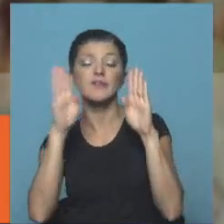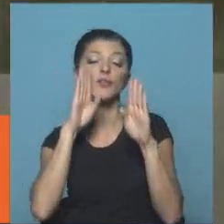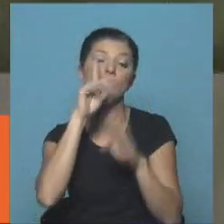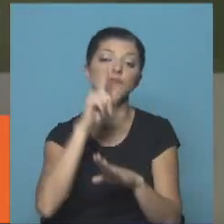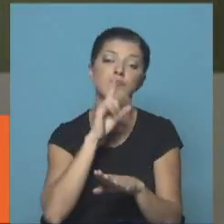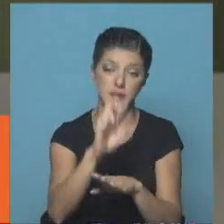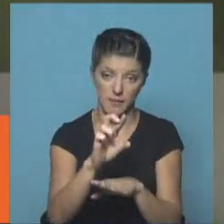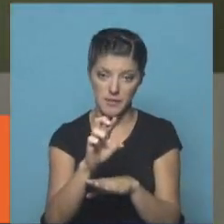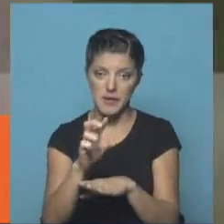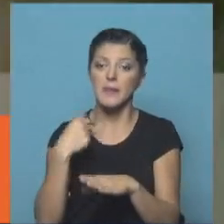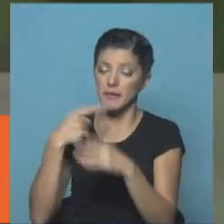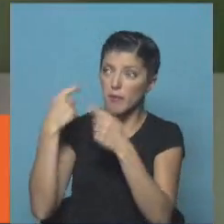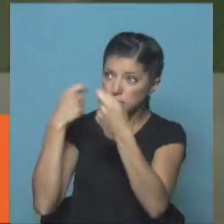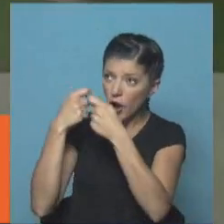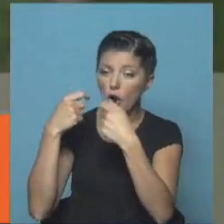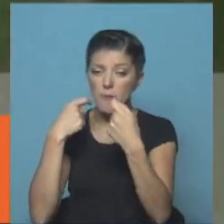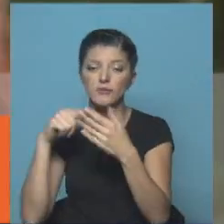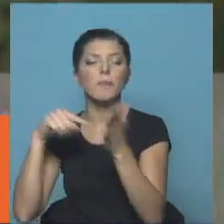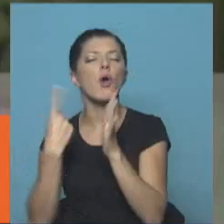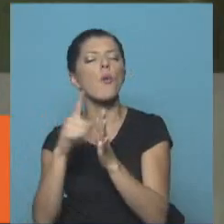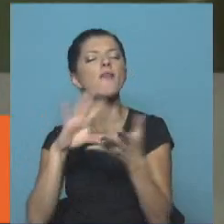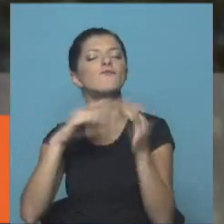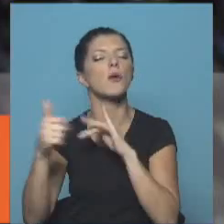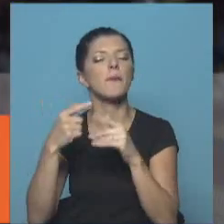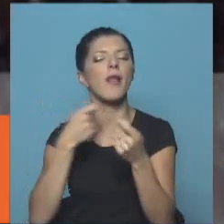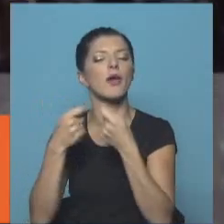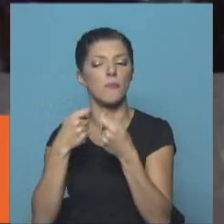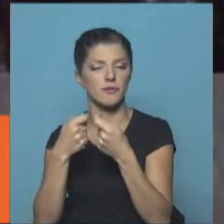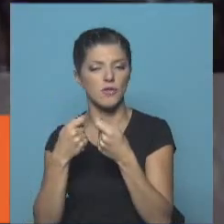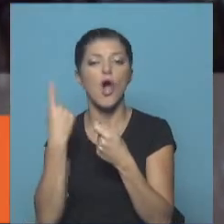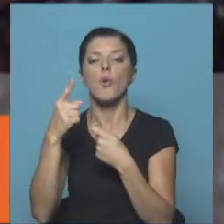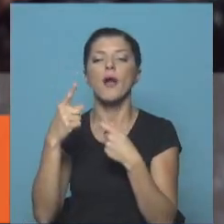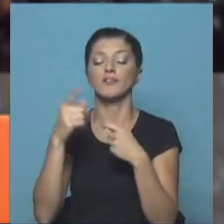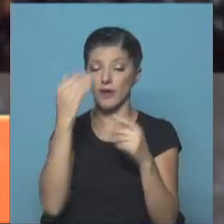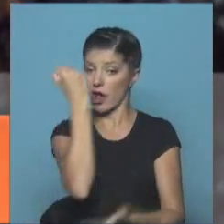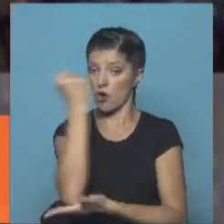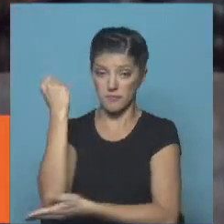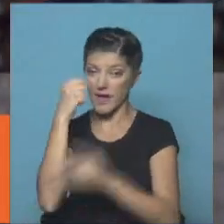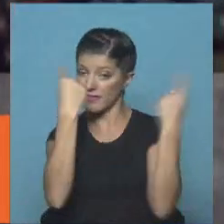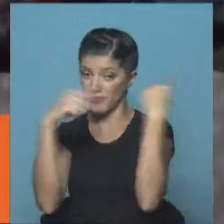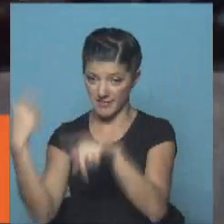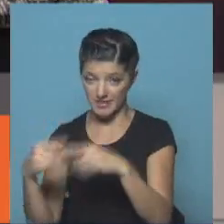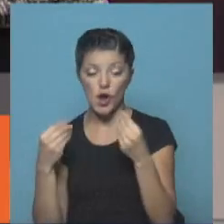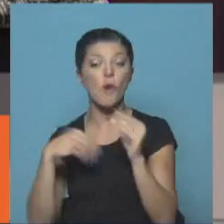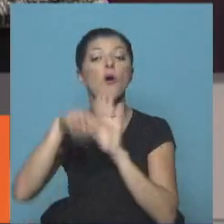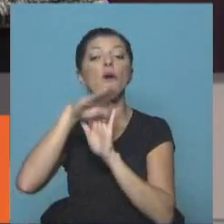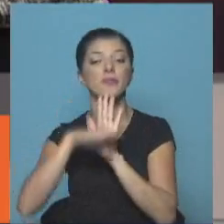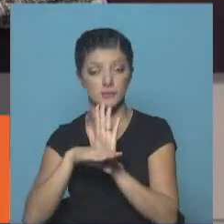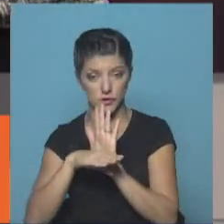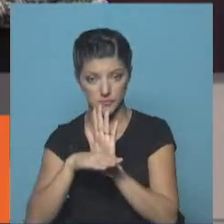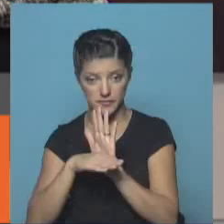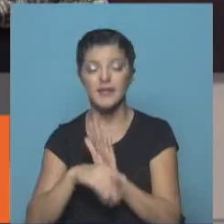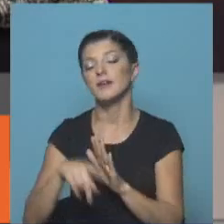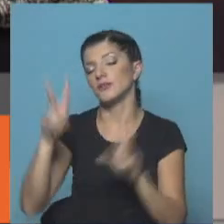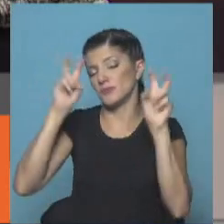ver qué tipo de comercio. Un poco lo que decía el informe al final, qué tipo de condición se da entre economías distintas, ¿no? Es un viejo tema. Raúl Prebisch, que fue un